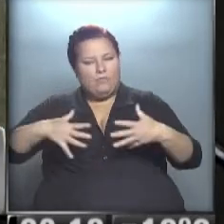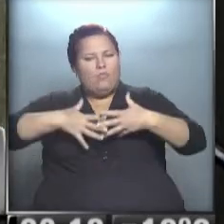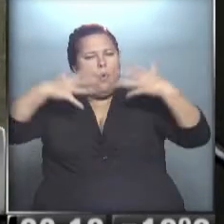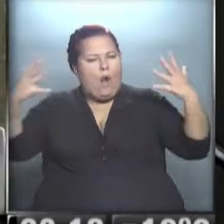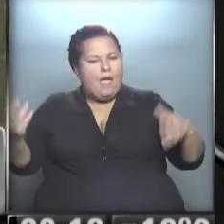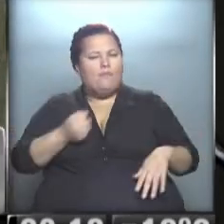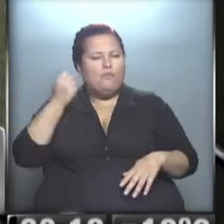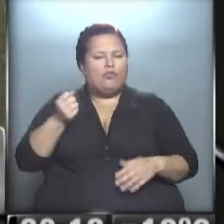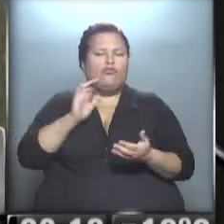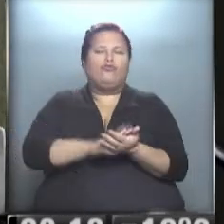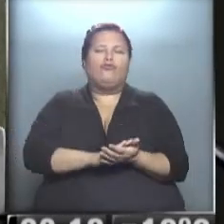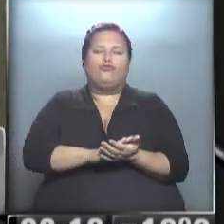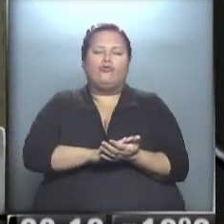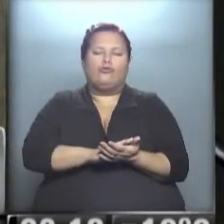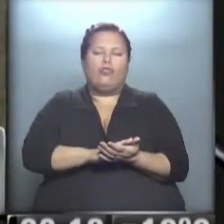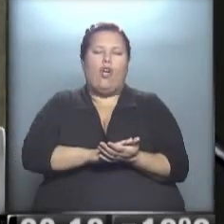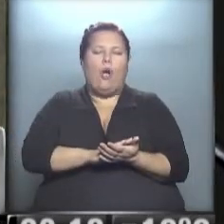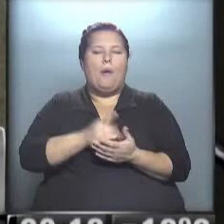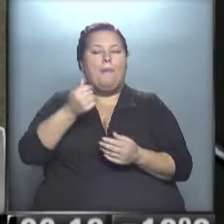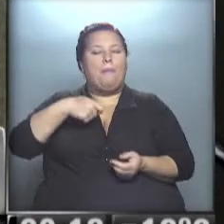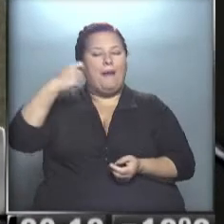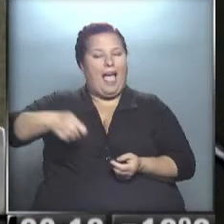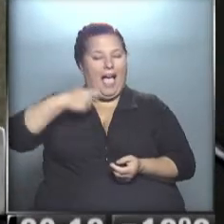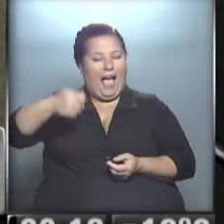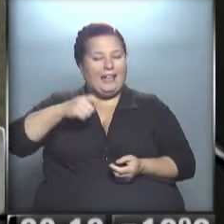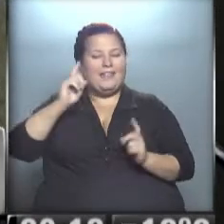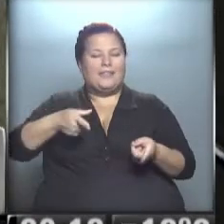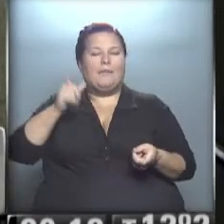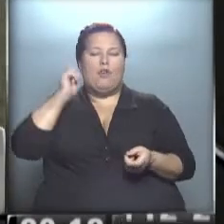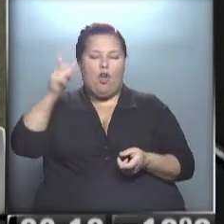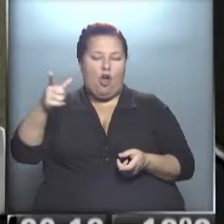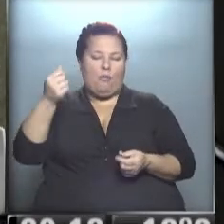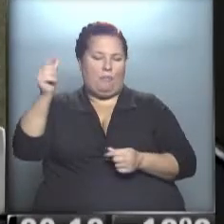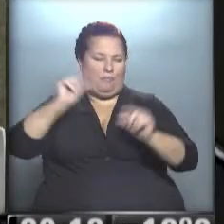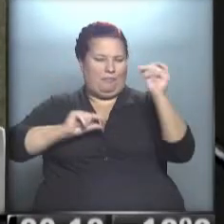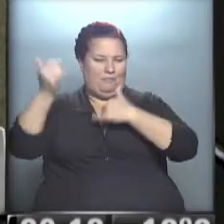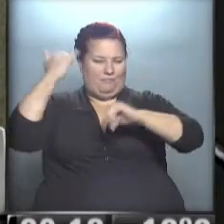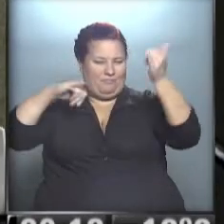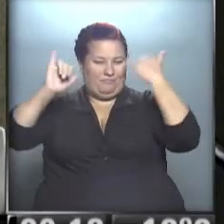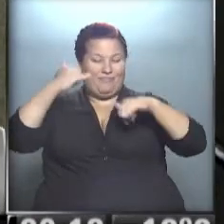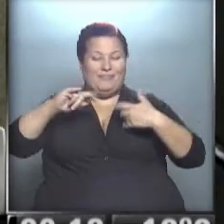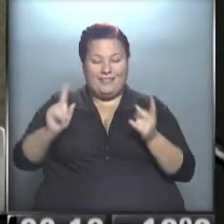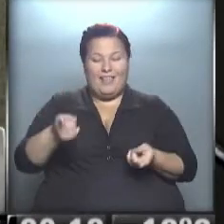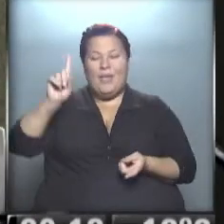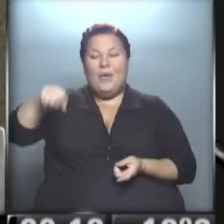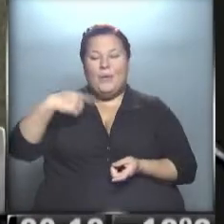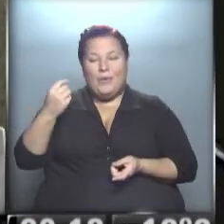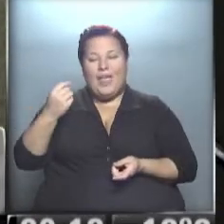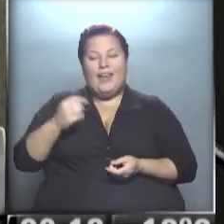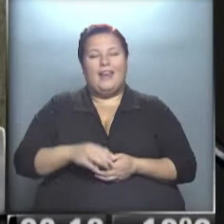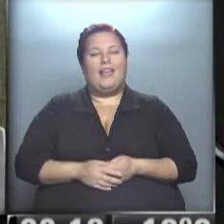en materia de financiamiento y ejecución de inversiones que inexorablemente van a repercutir